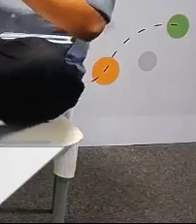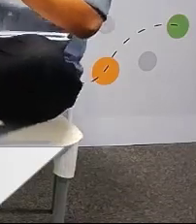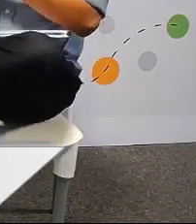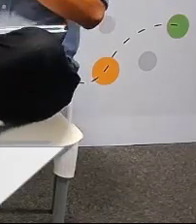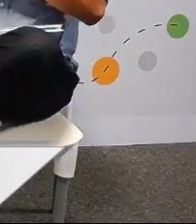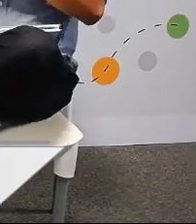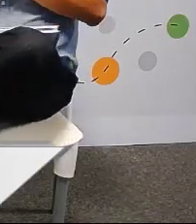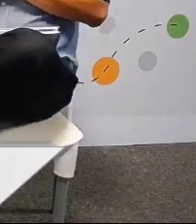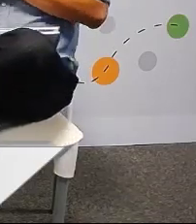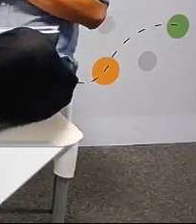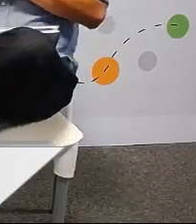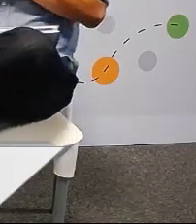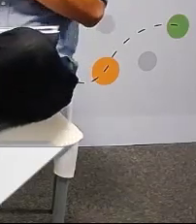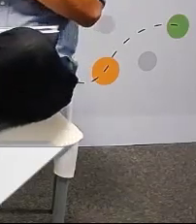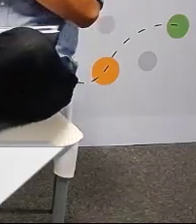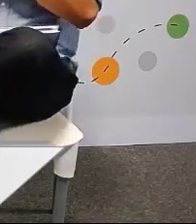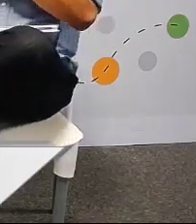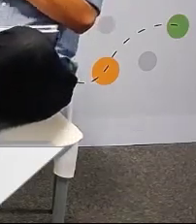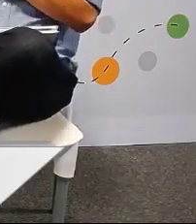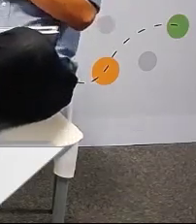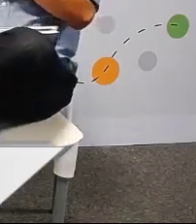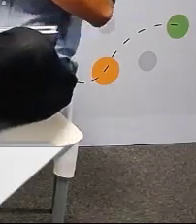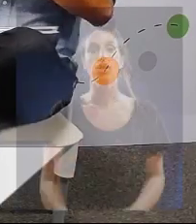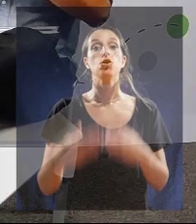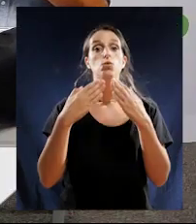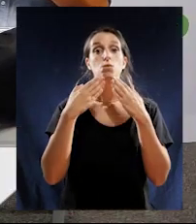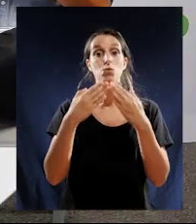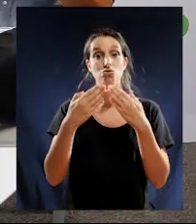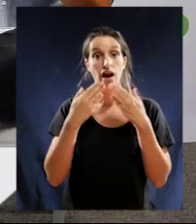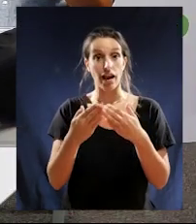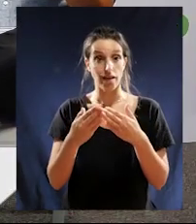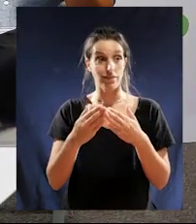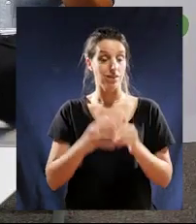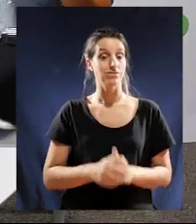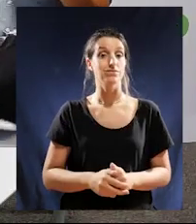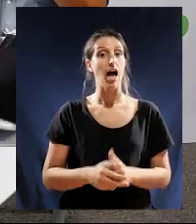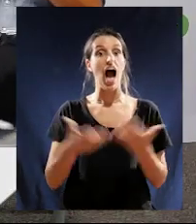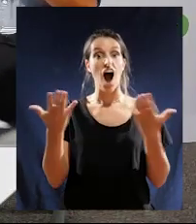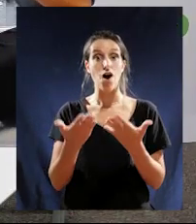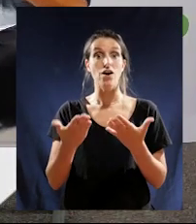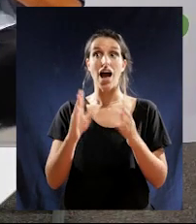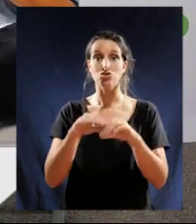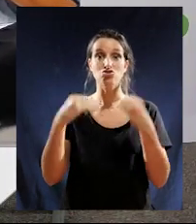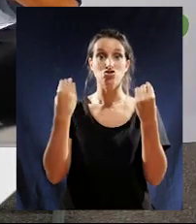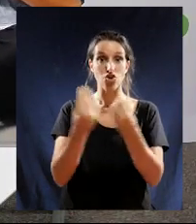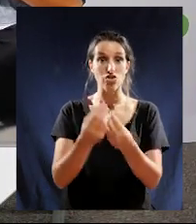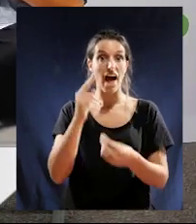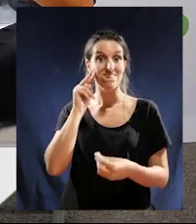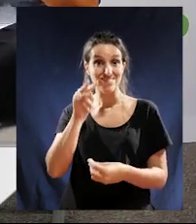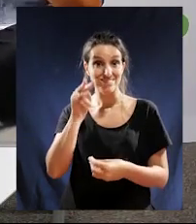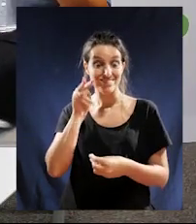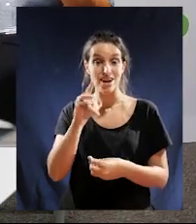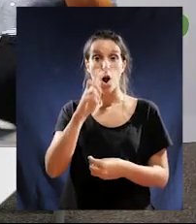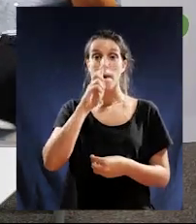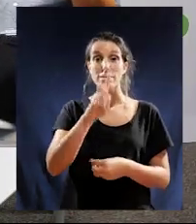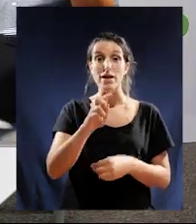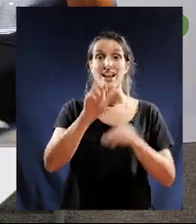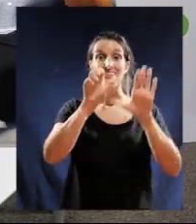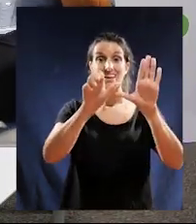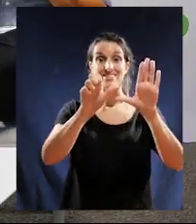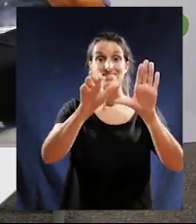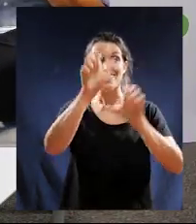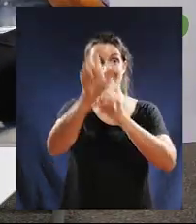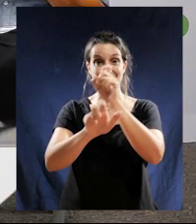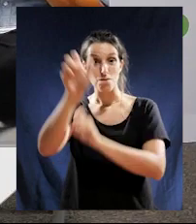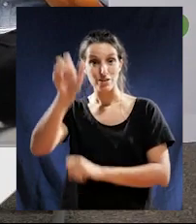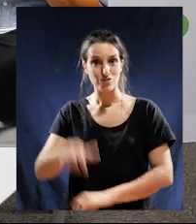Muchas gracias, Carmen. La verdad te cuento, nos han estado siguiendo más de 1.600 personas. Tenemos múltiples.